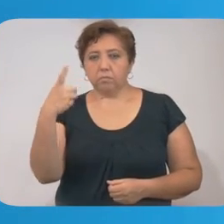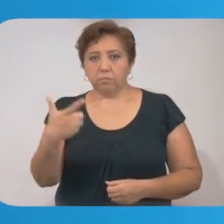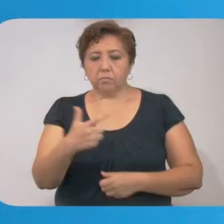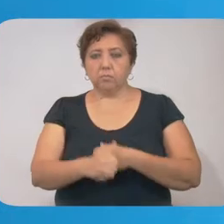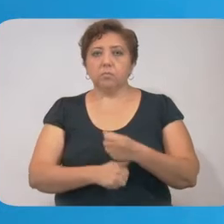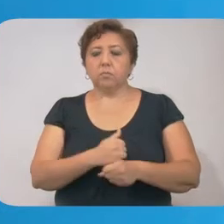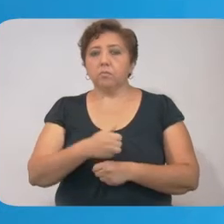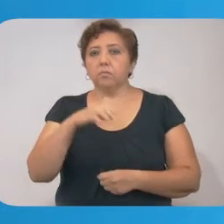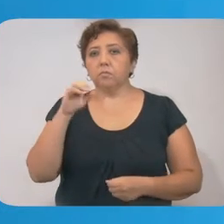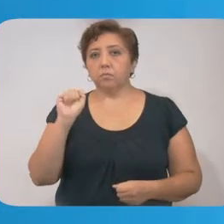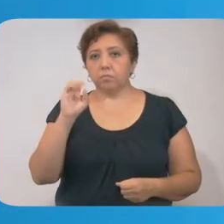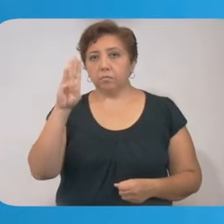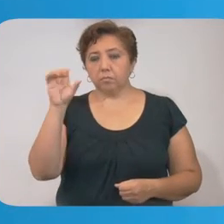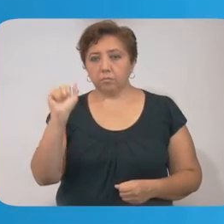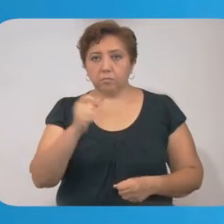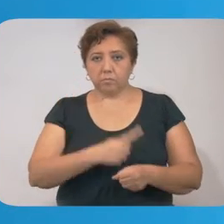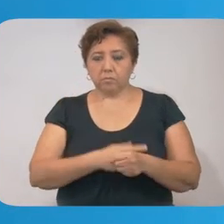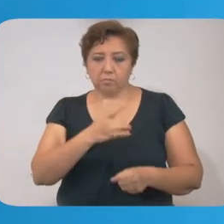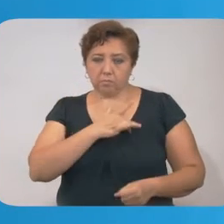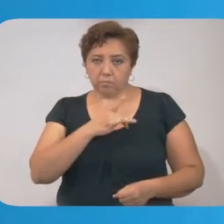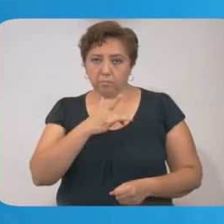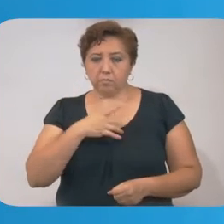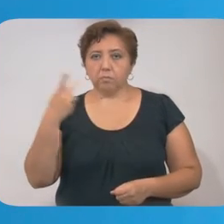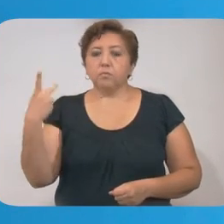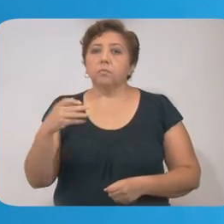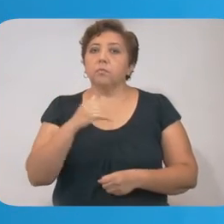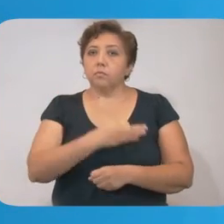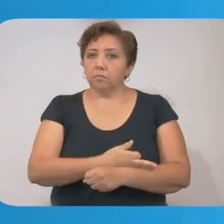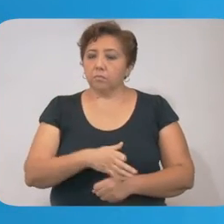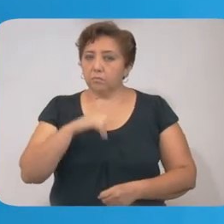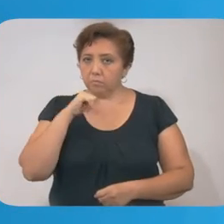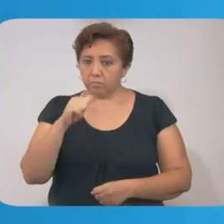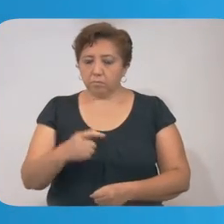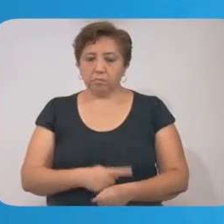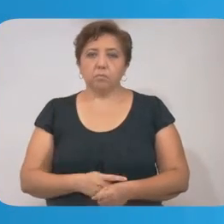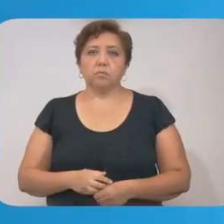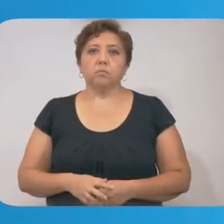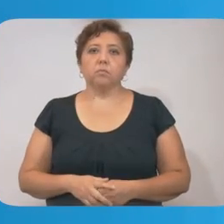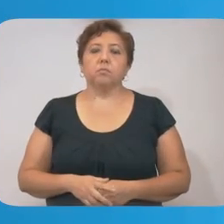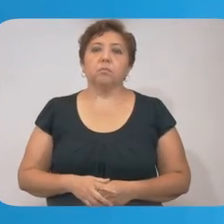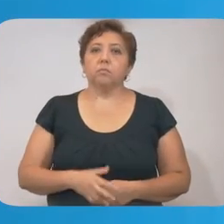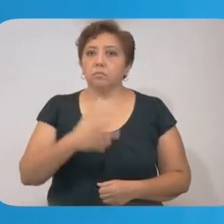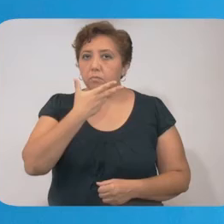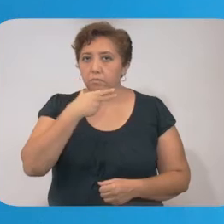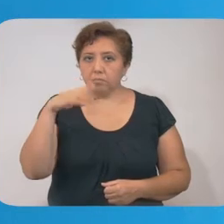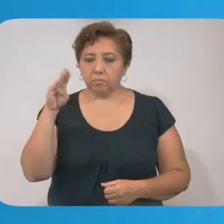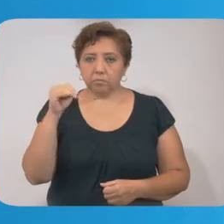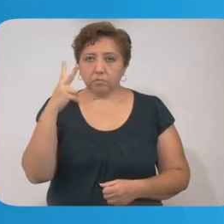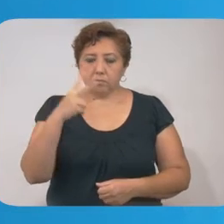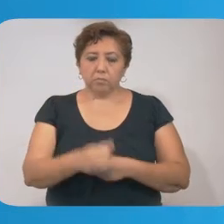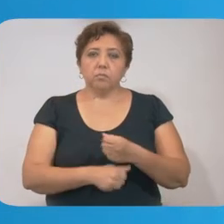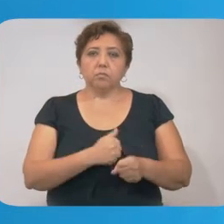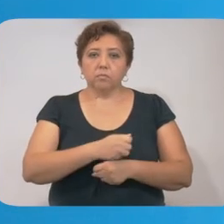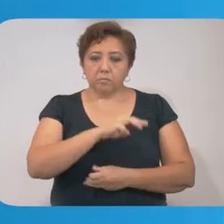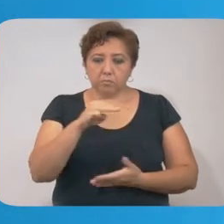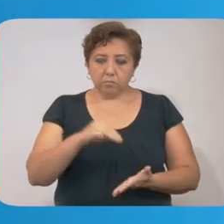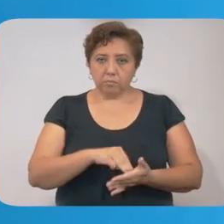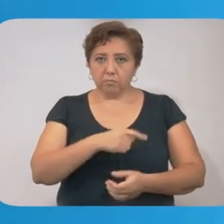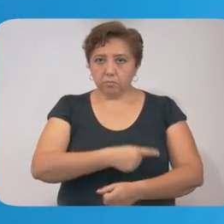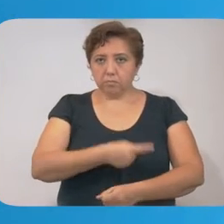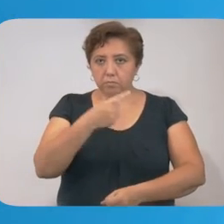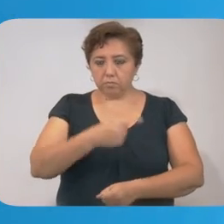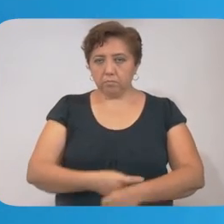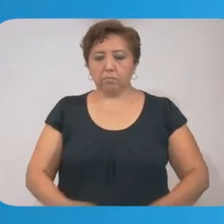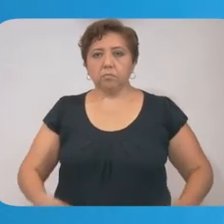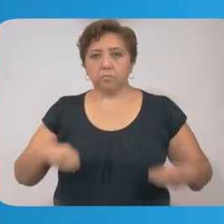enfermedad cardíaca. Sus contactos no reportan síntomas. Hombre de 92 años de Mérida con hipertensión, convivía con dos